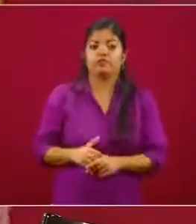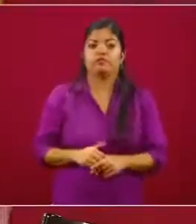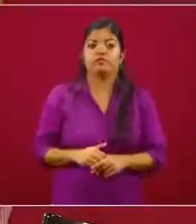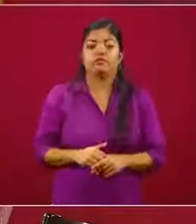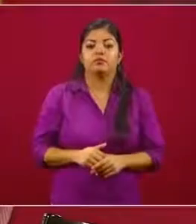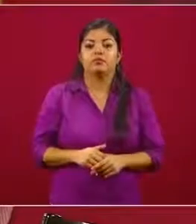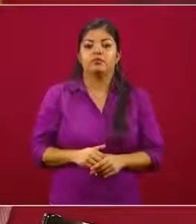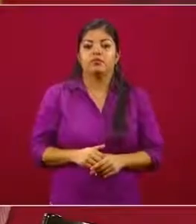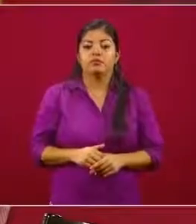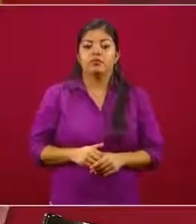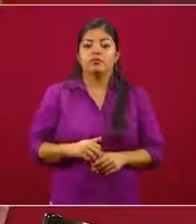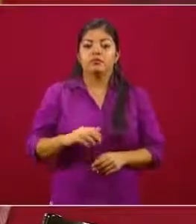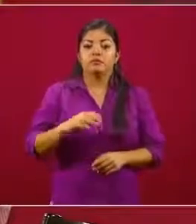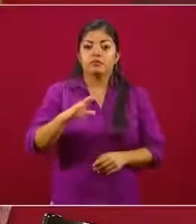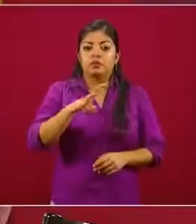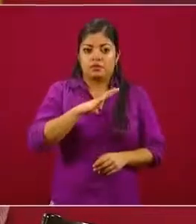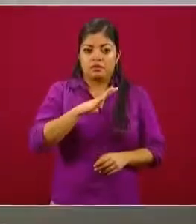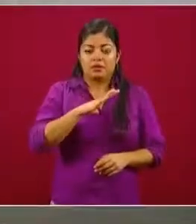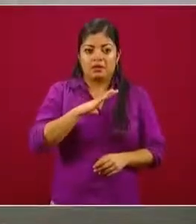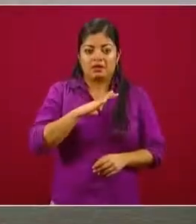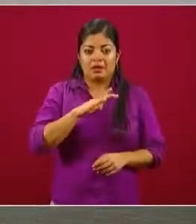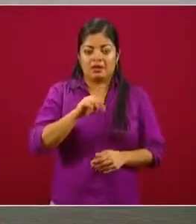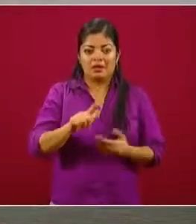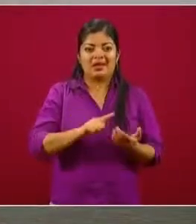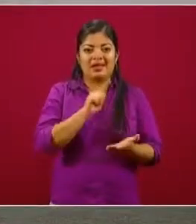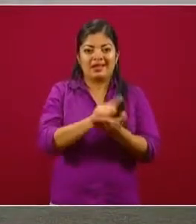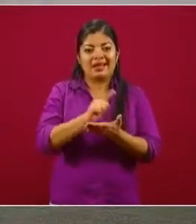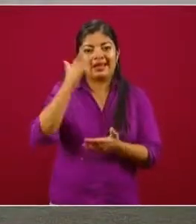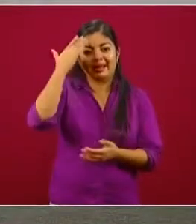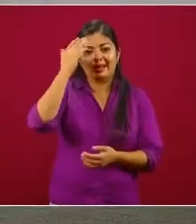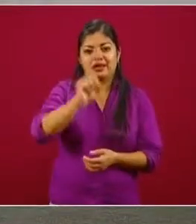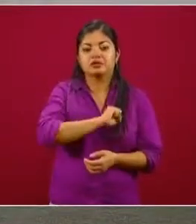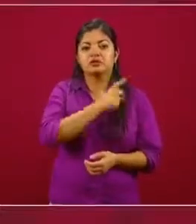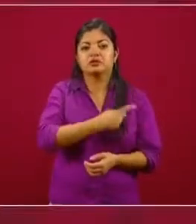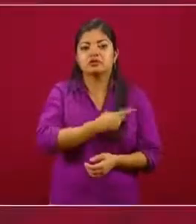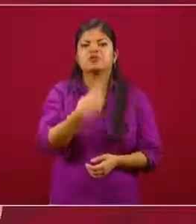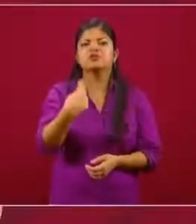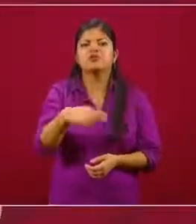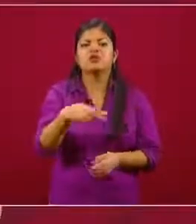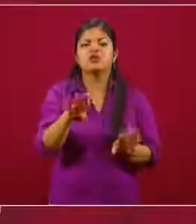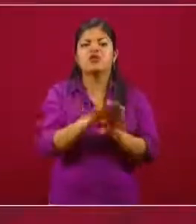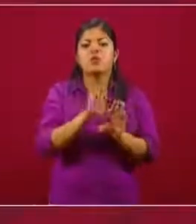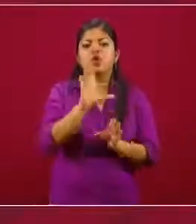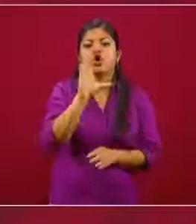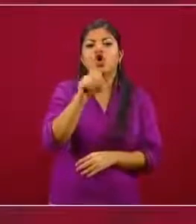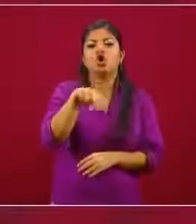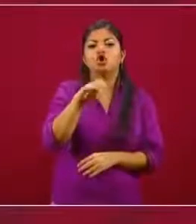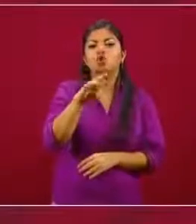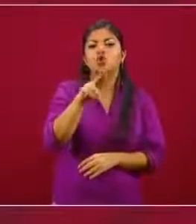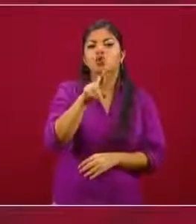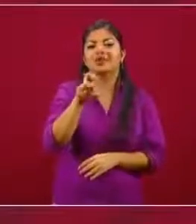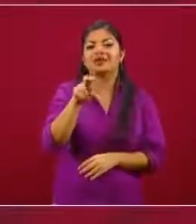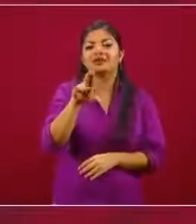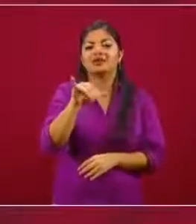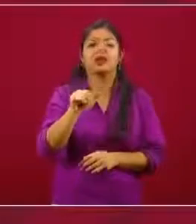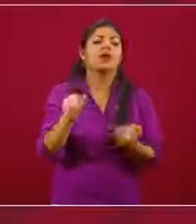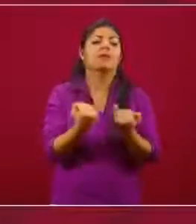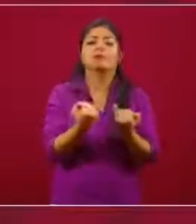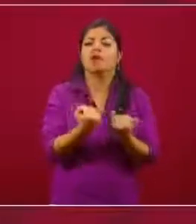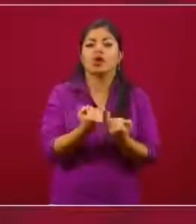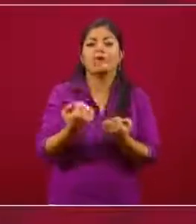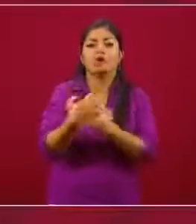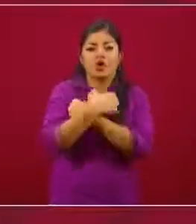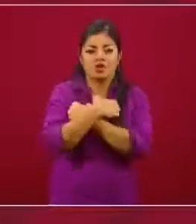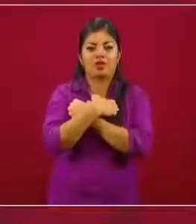Y existe un fenómeno que la Ley General de Salud le llama concurrencia. Otras materias como la educación pública